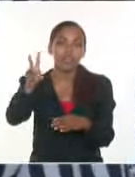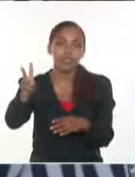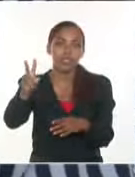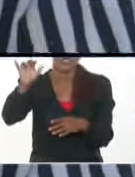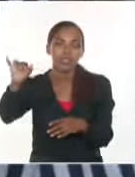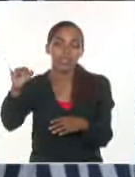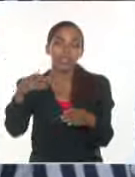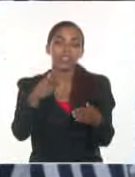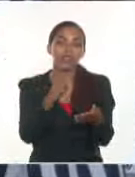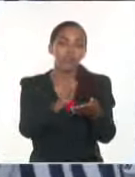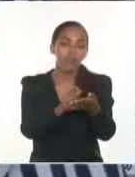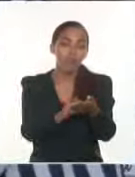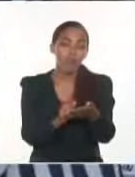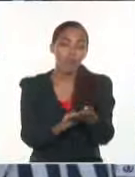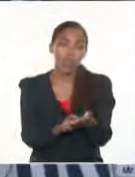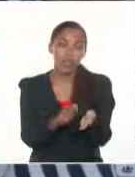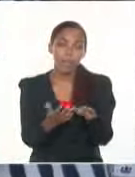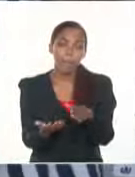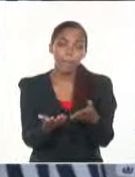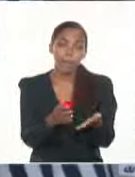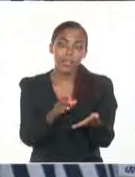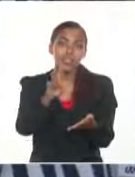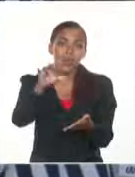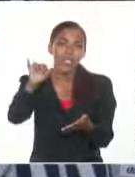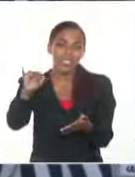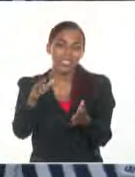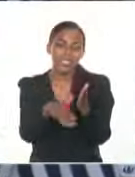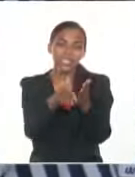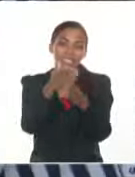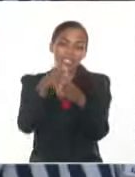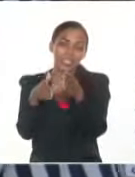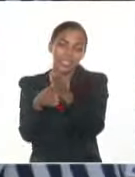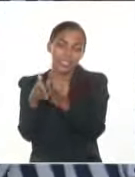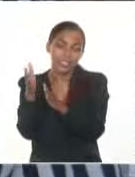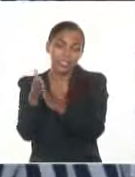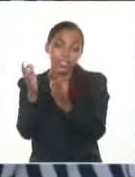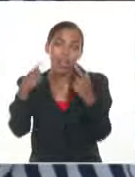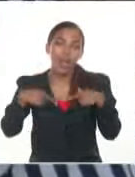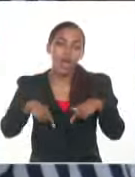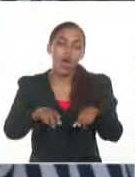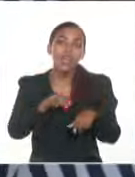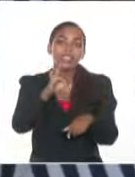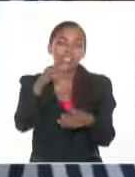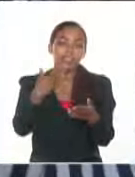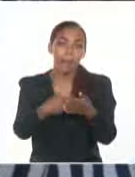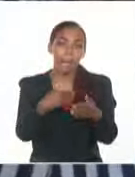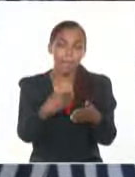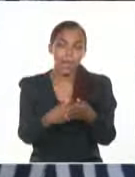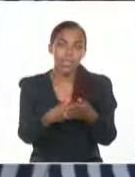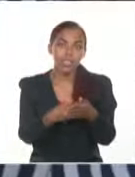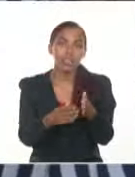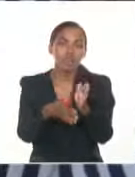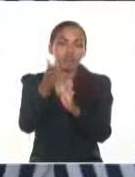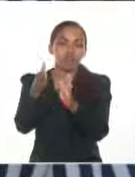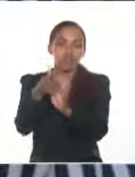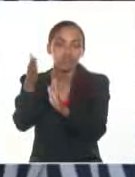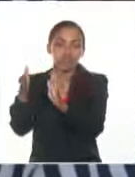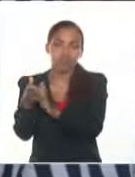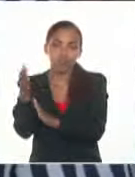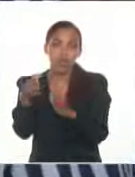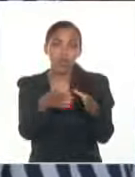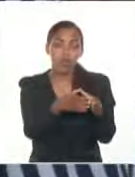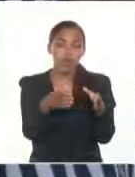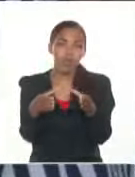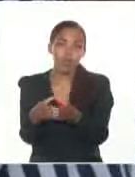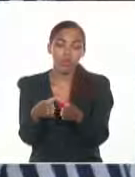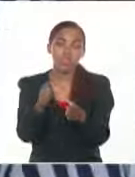pendiente por recuperar solamente 96. Podemos decir que hasta el día de hoy tenemos 7 empresas que culminaron con la recuperación del 100% de sus unidades, y en el caso